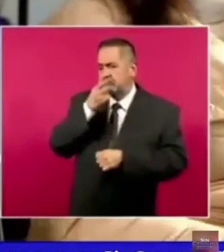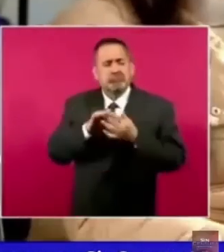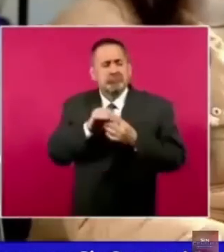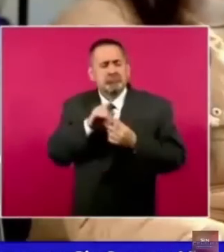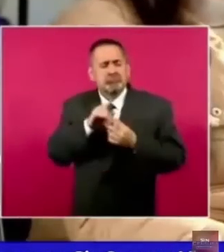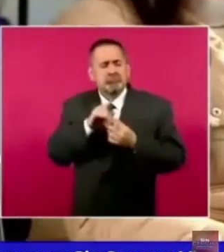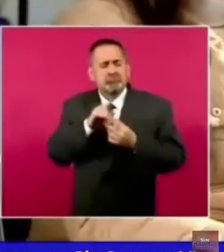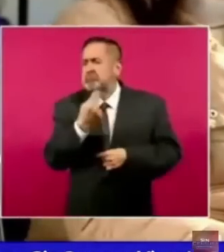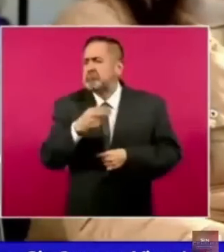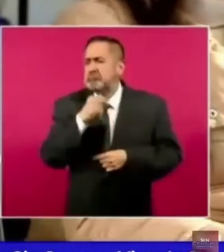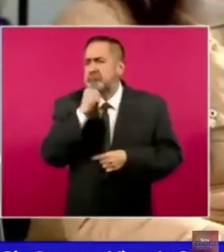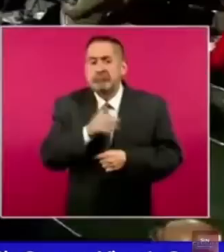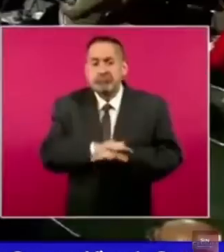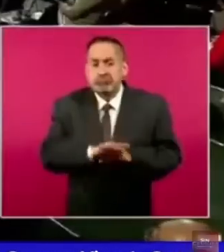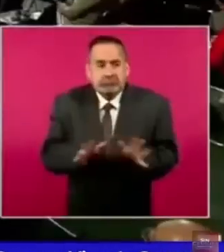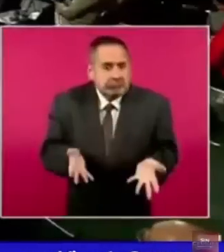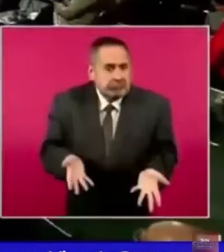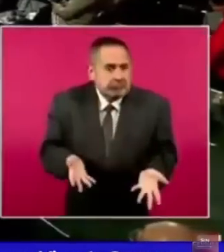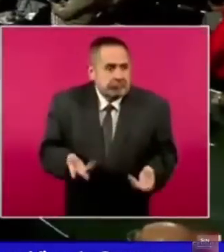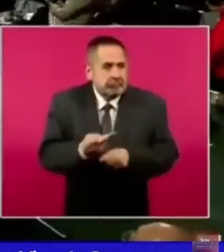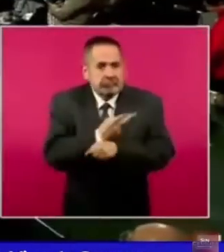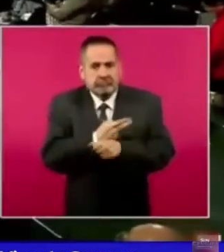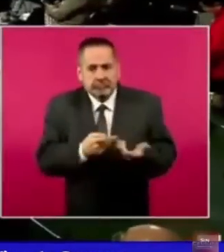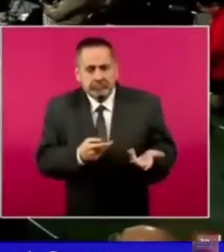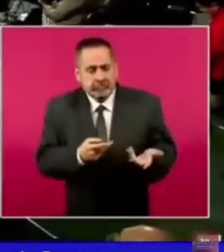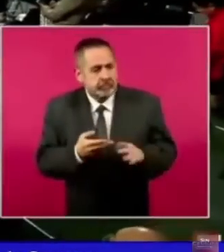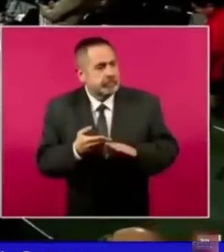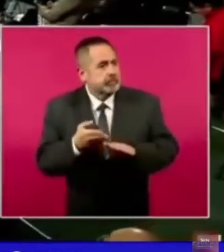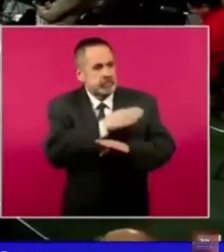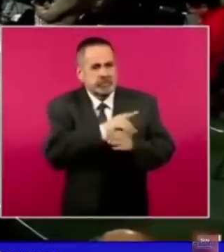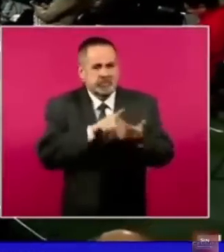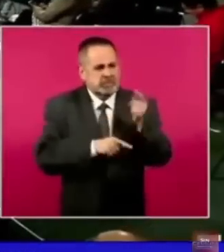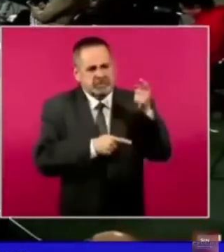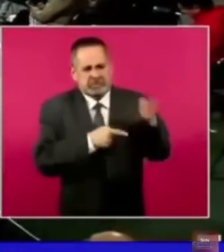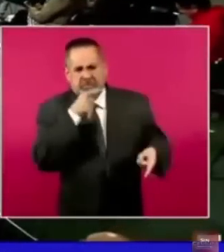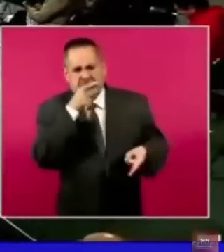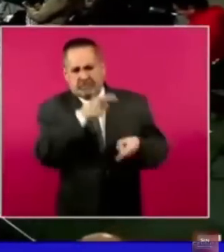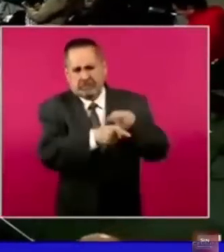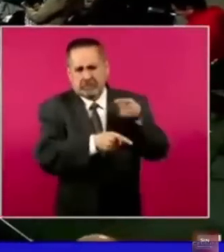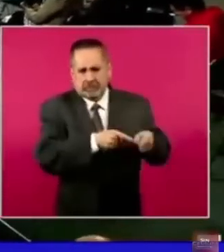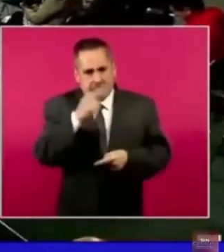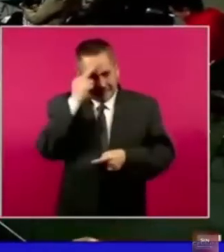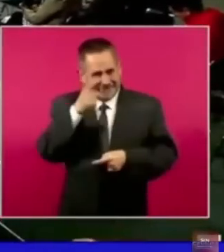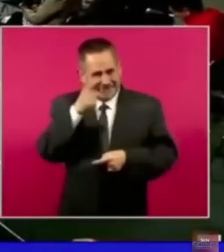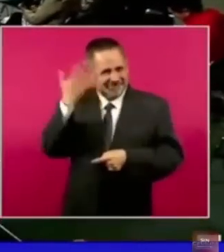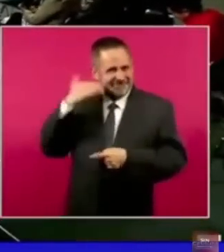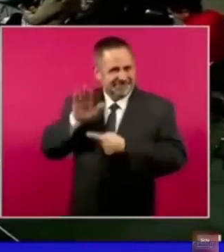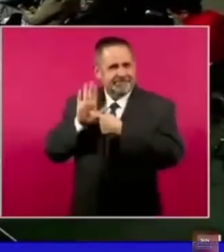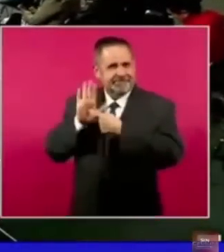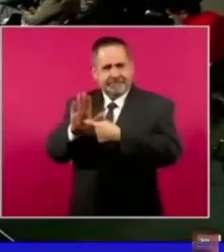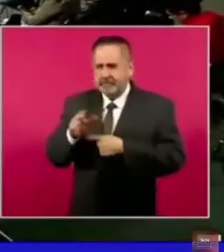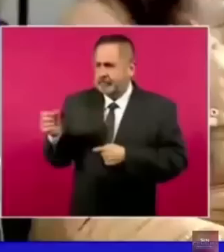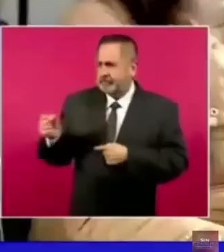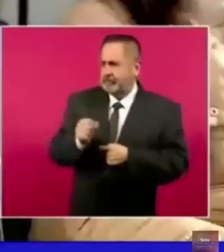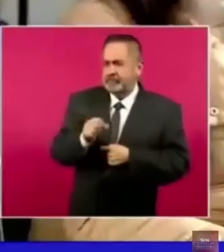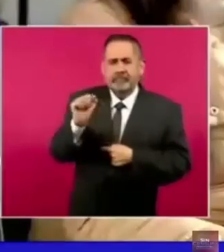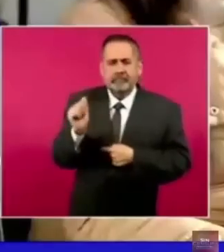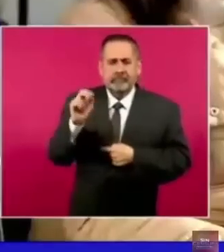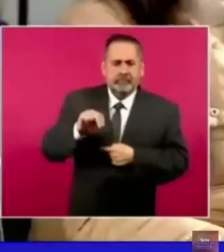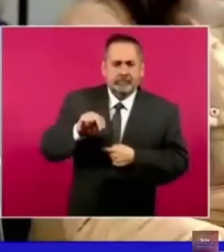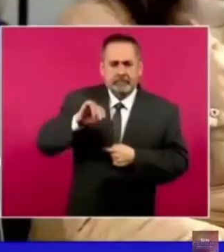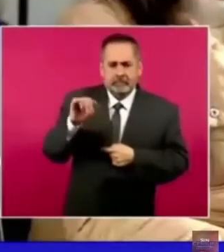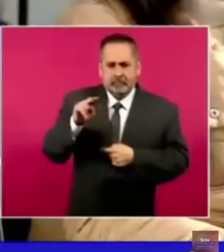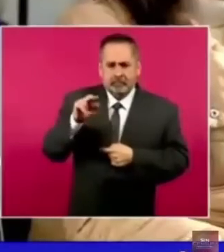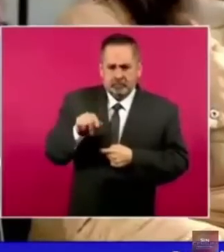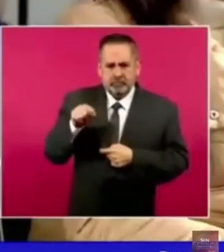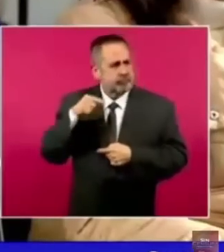en ningún lado. ¿Qué pasó ahí? Había tantos señalamientos cuando usted presentó a San Juana Martínez que